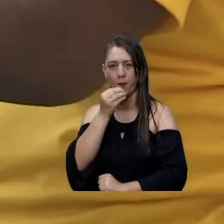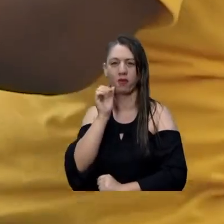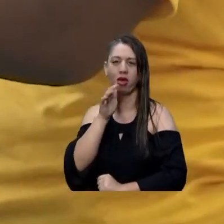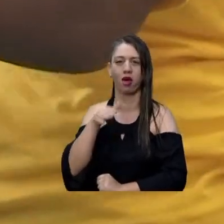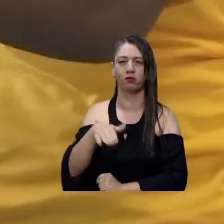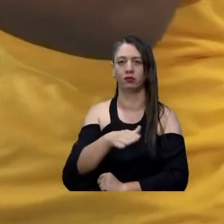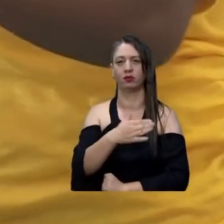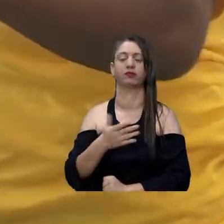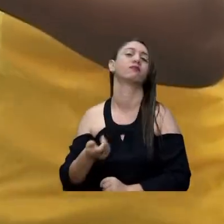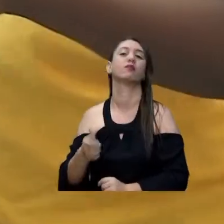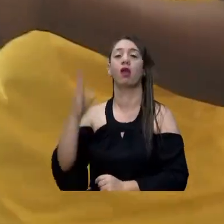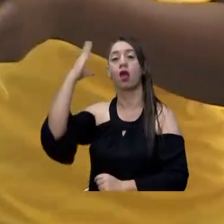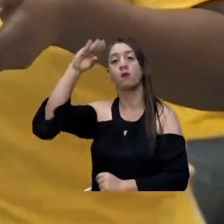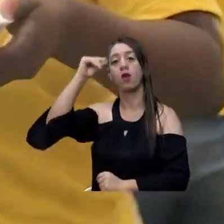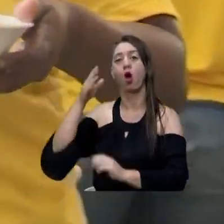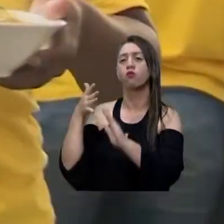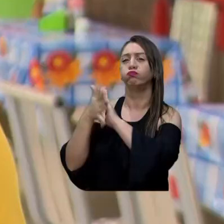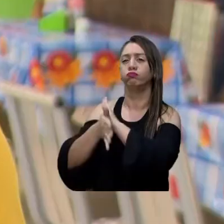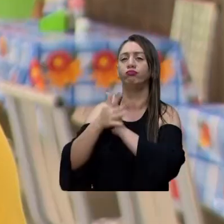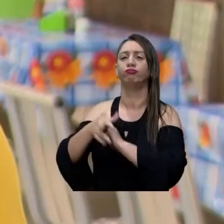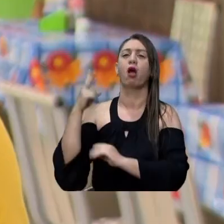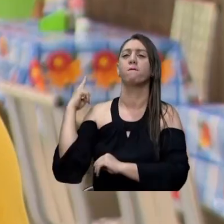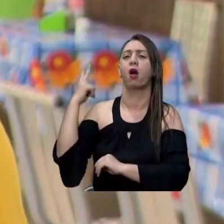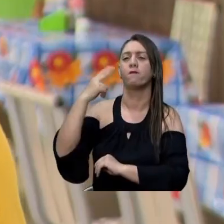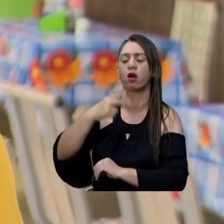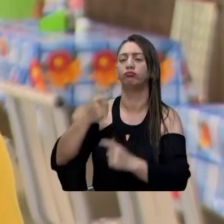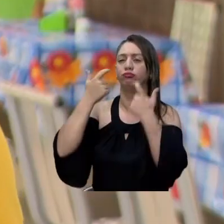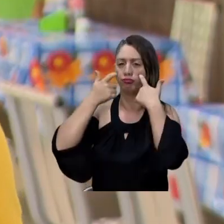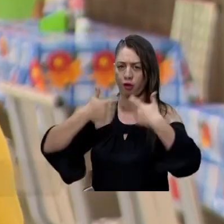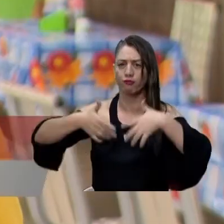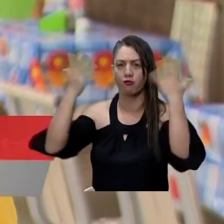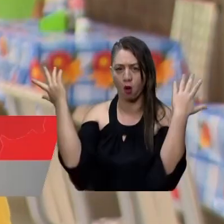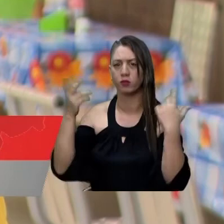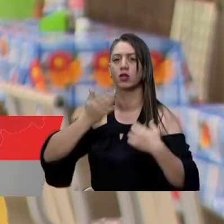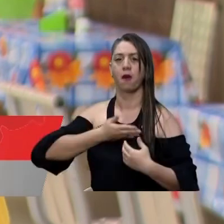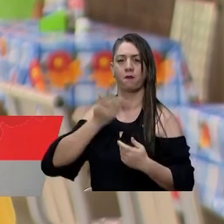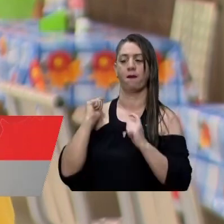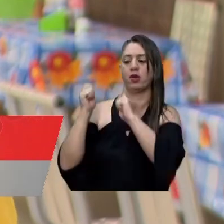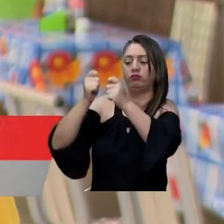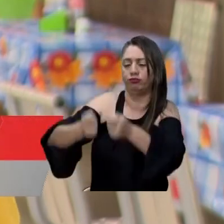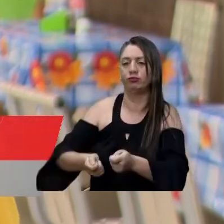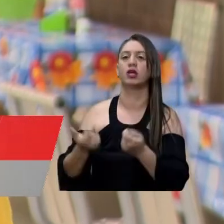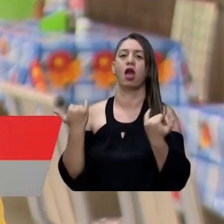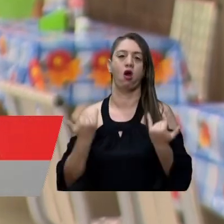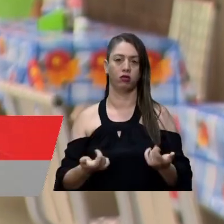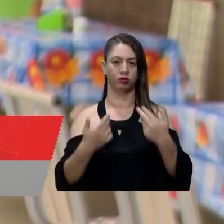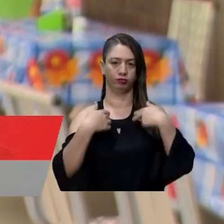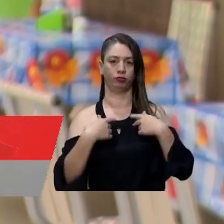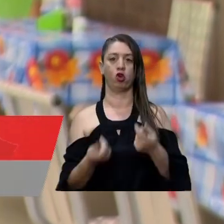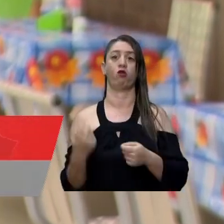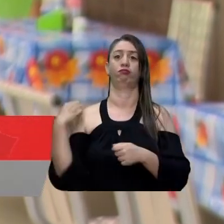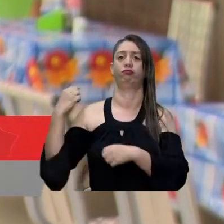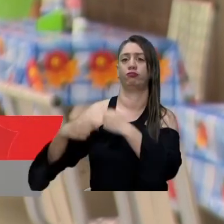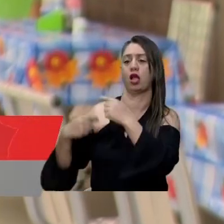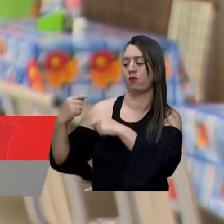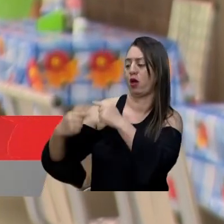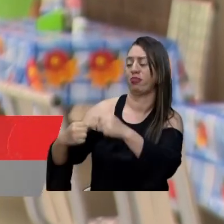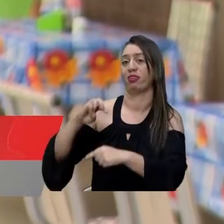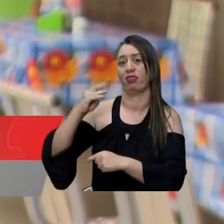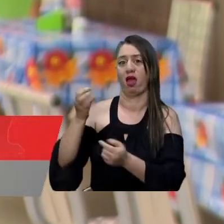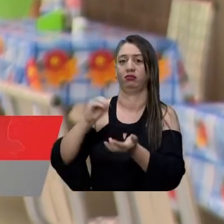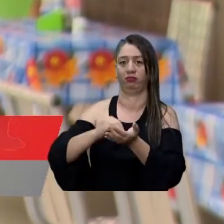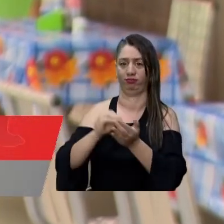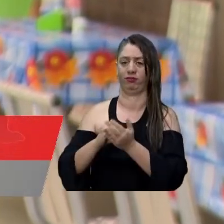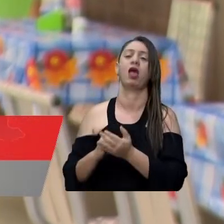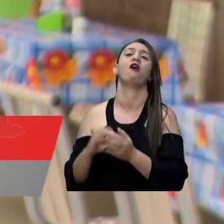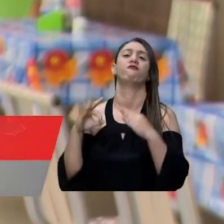Mi abuela era una sabera tradicional muy reconocida, pasó a mi mamá y hoy estoy yo. Tiene 3 generaciones y así como yo vemos